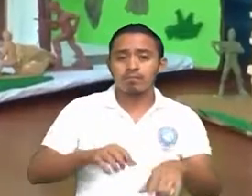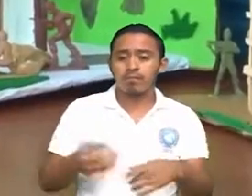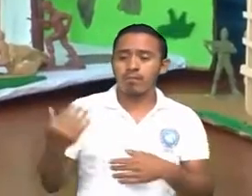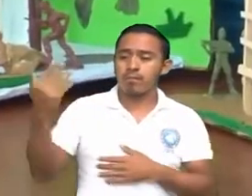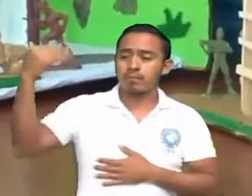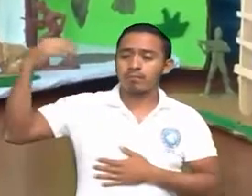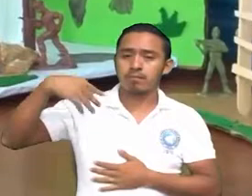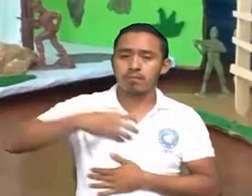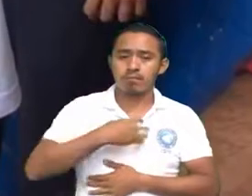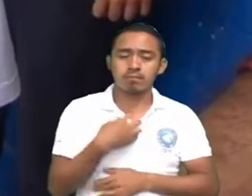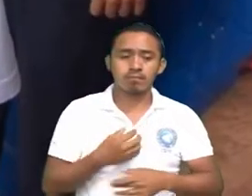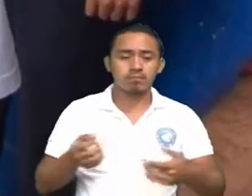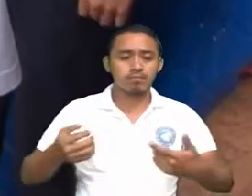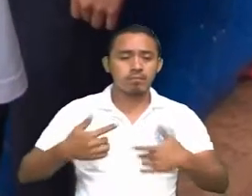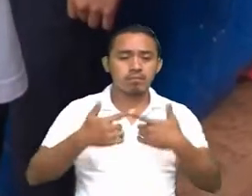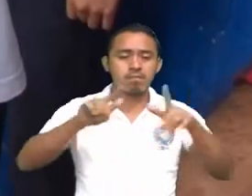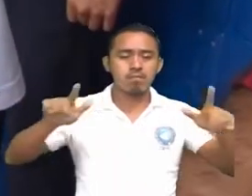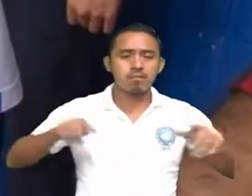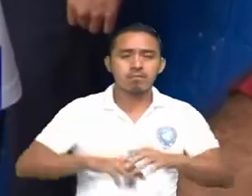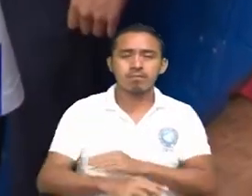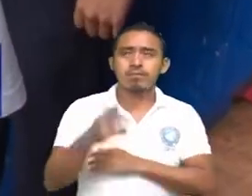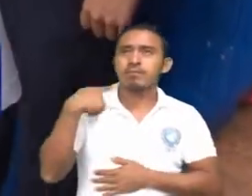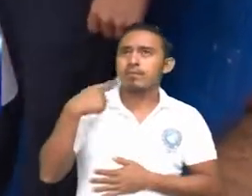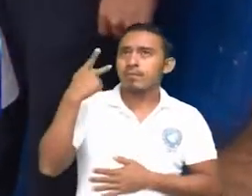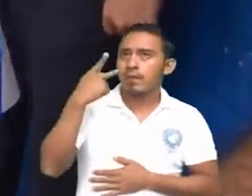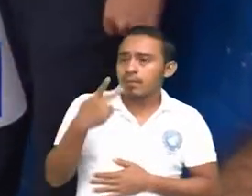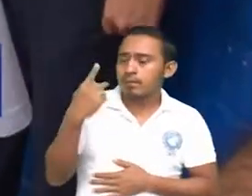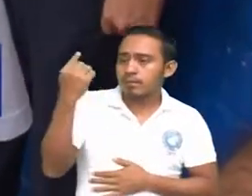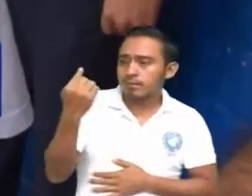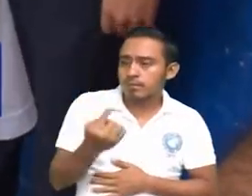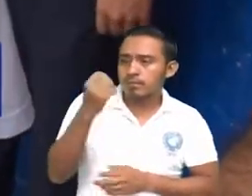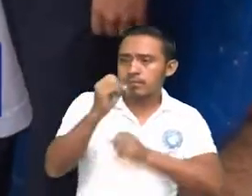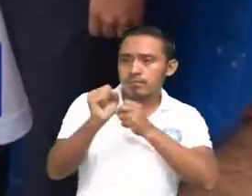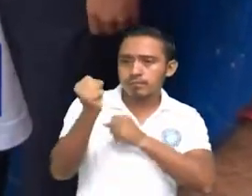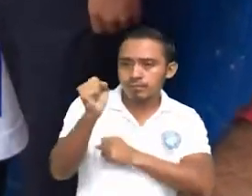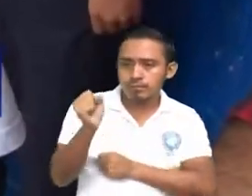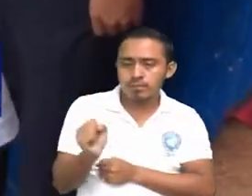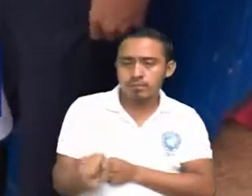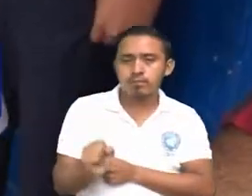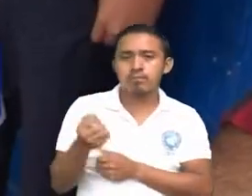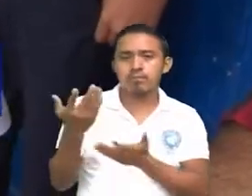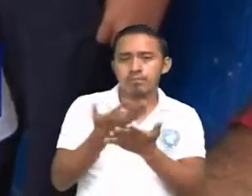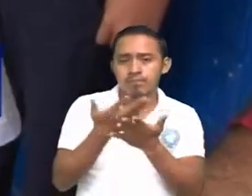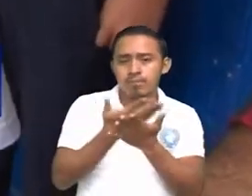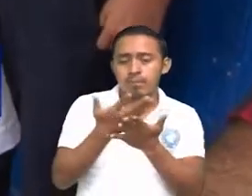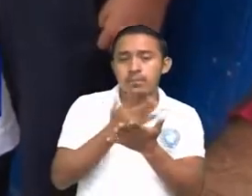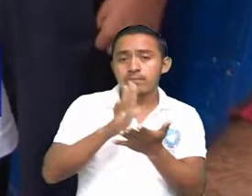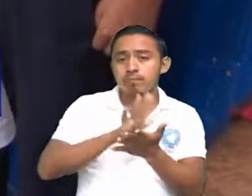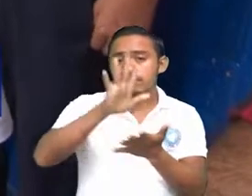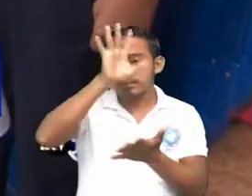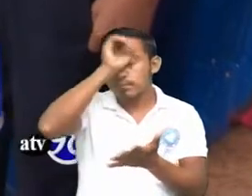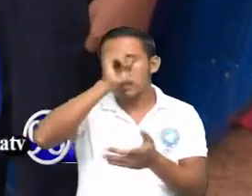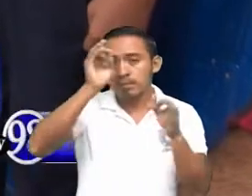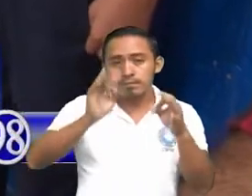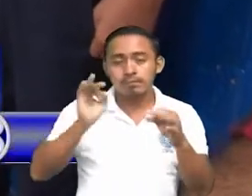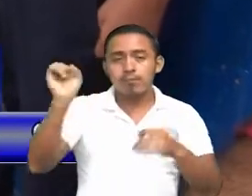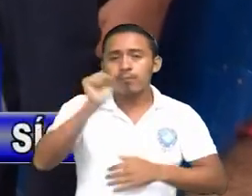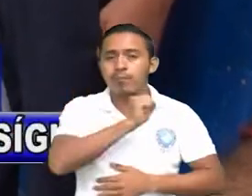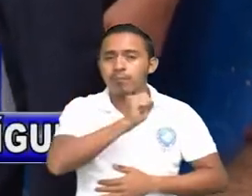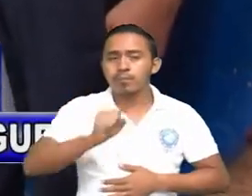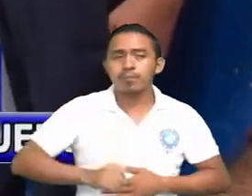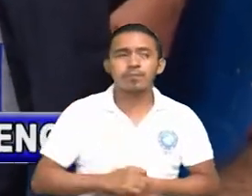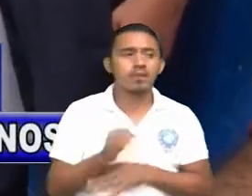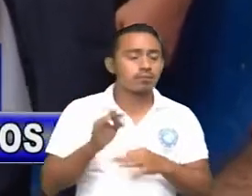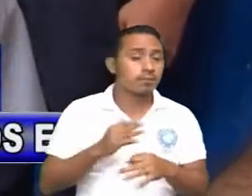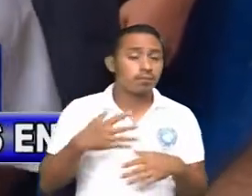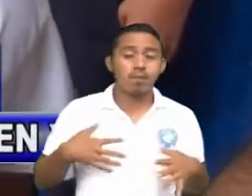nuestra independencia. Yo estaba viniendo los sábados para aprenderme todo lo que es el canto. ¿Te ha gustado? Sí, estoy